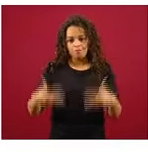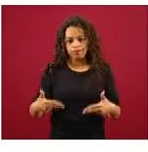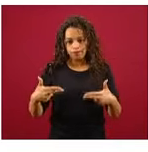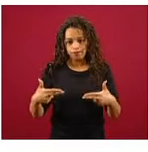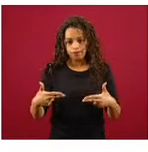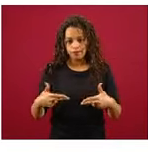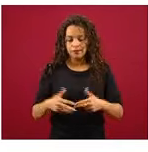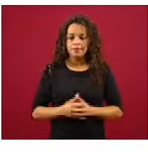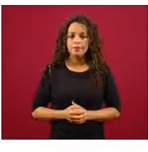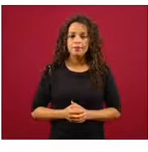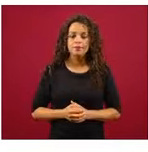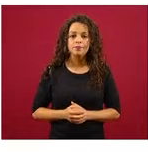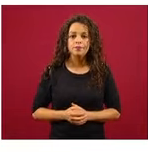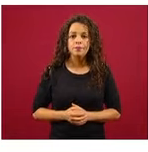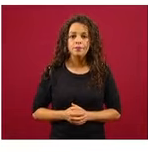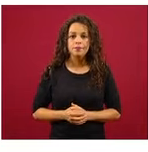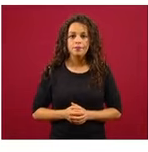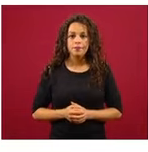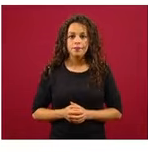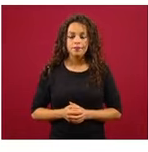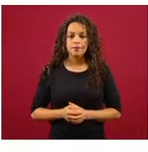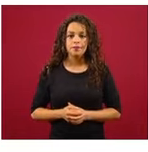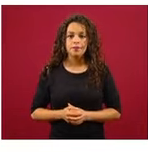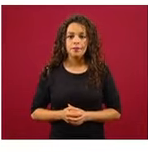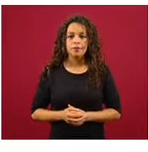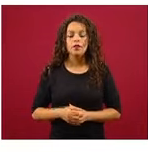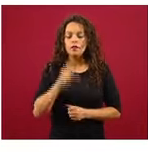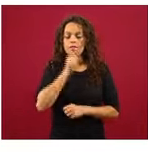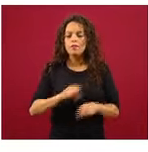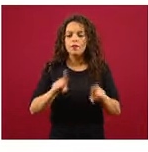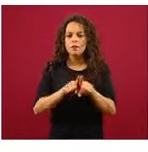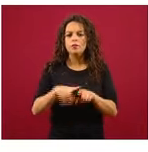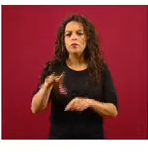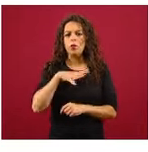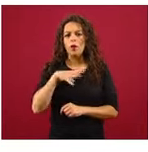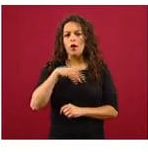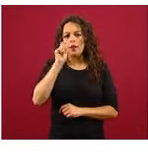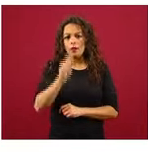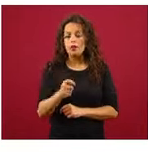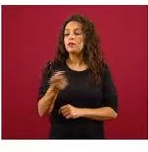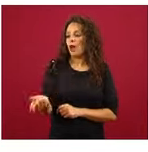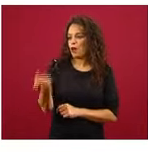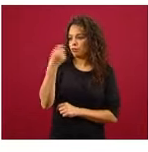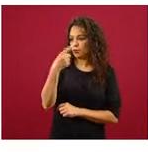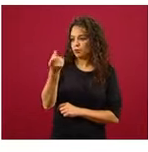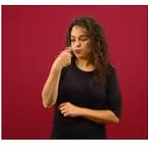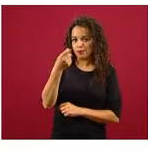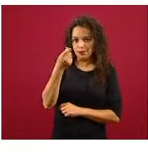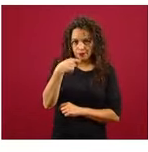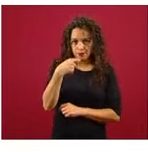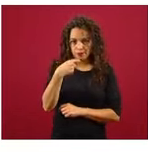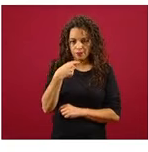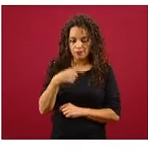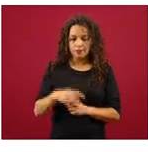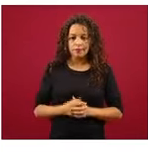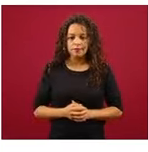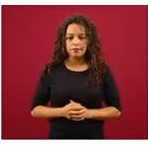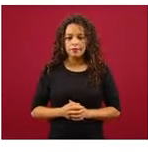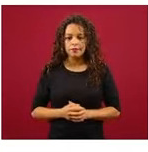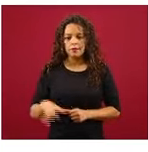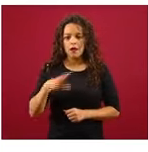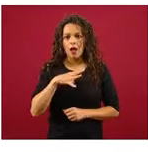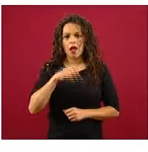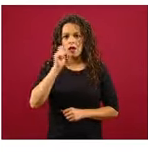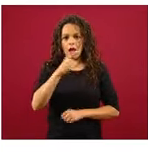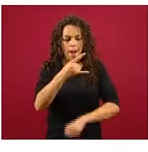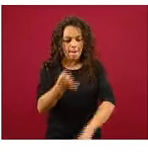tubárica bilateral, también los métodos orales, las pastillas anticonceptivas, los